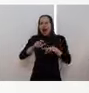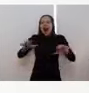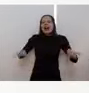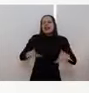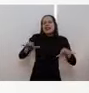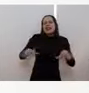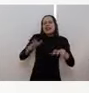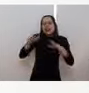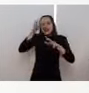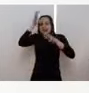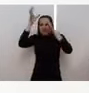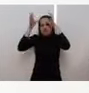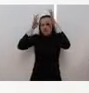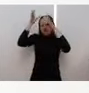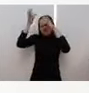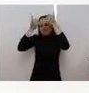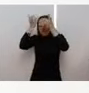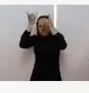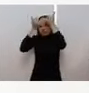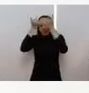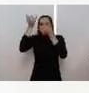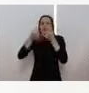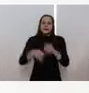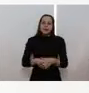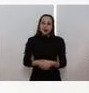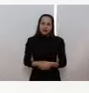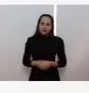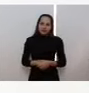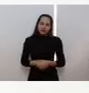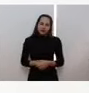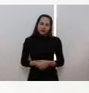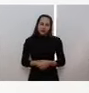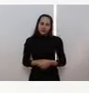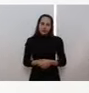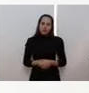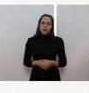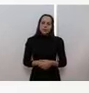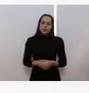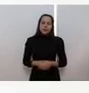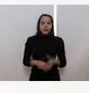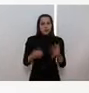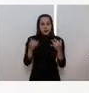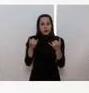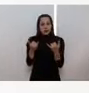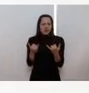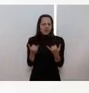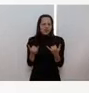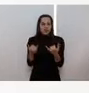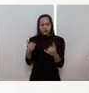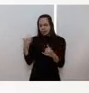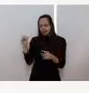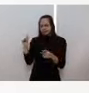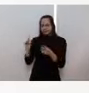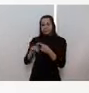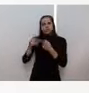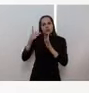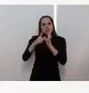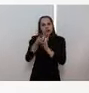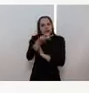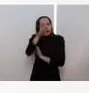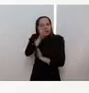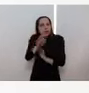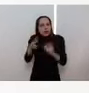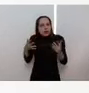generación de conocimiento científico en este momento desde el 2019 se ha desarrollado